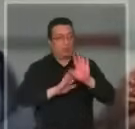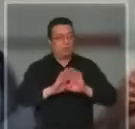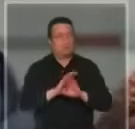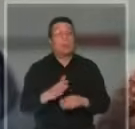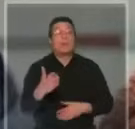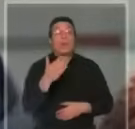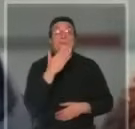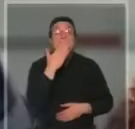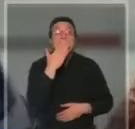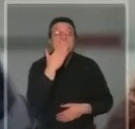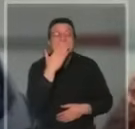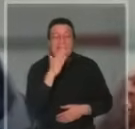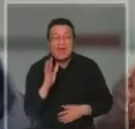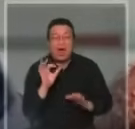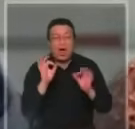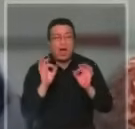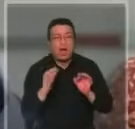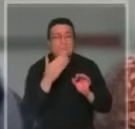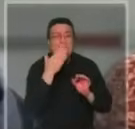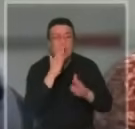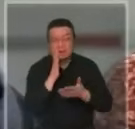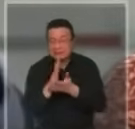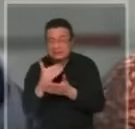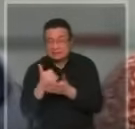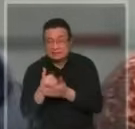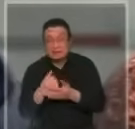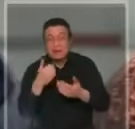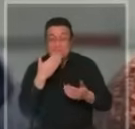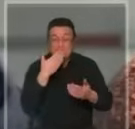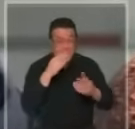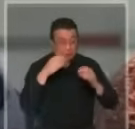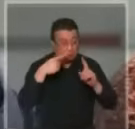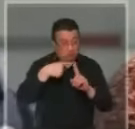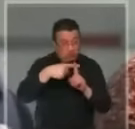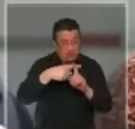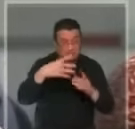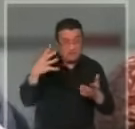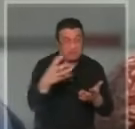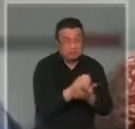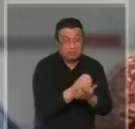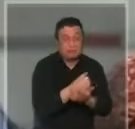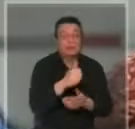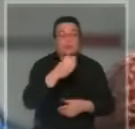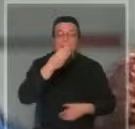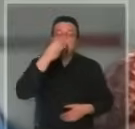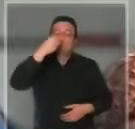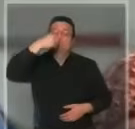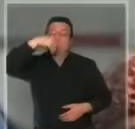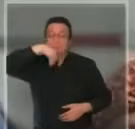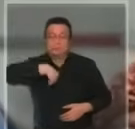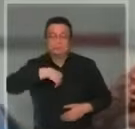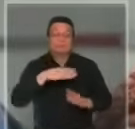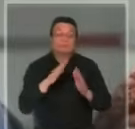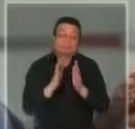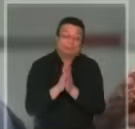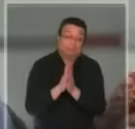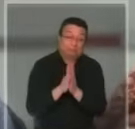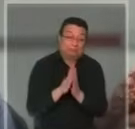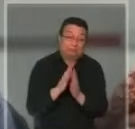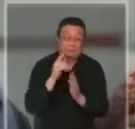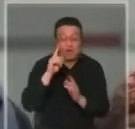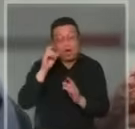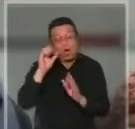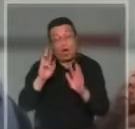mejor recurso, la mejor estrategia para asegurar el éxito de una investigación es la reserva, y les ruego que ojalá la comunidad